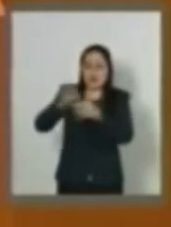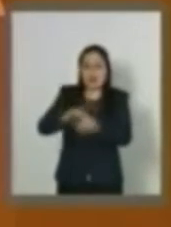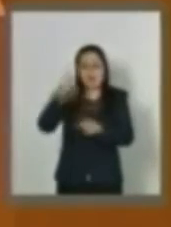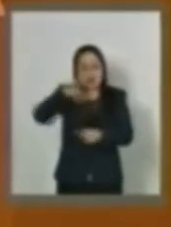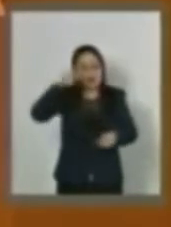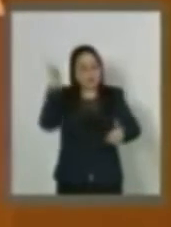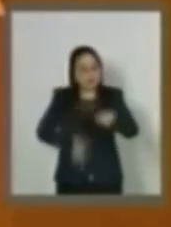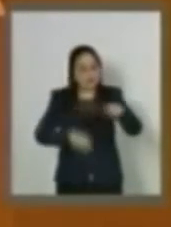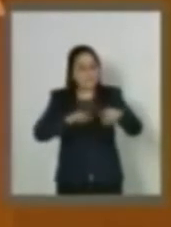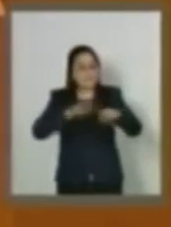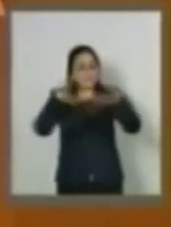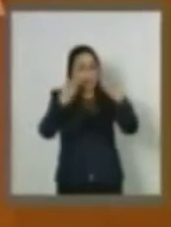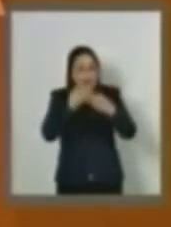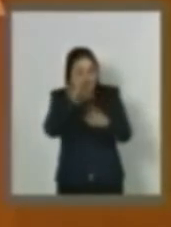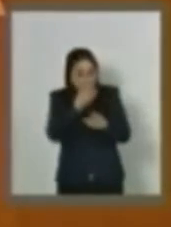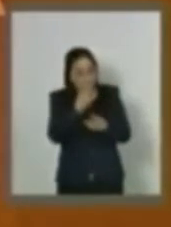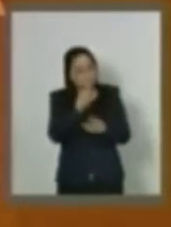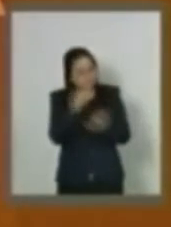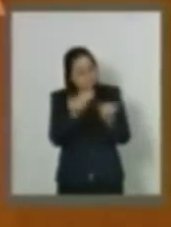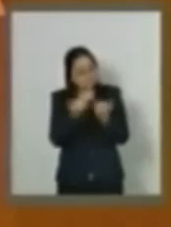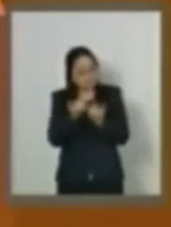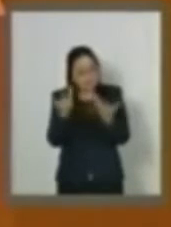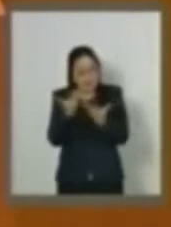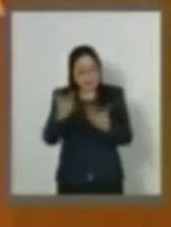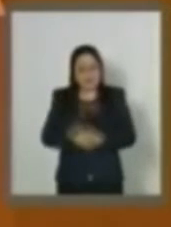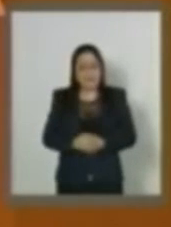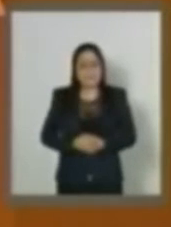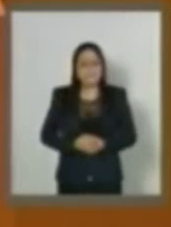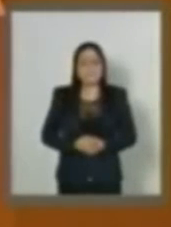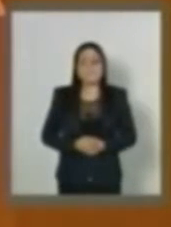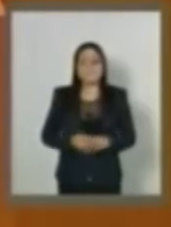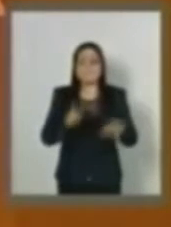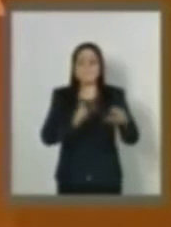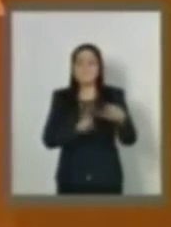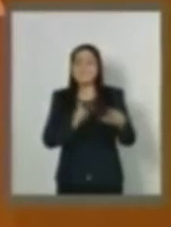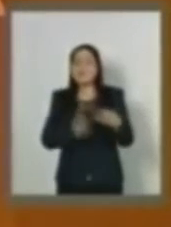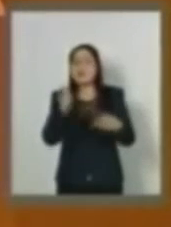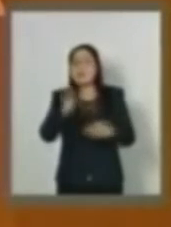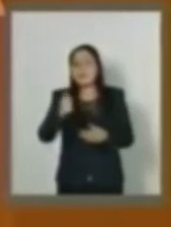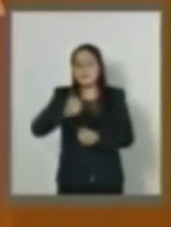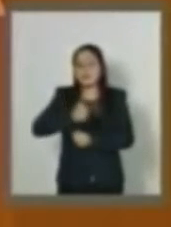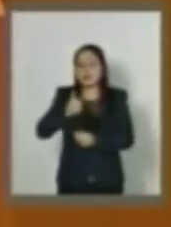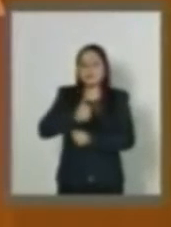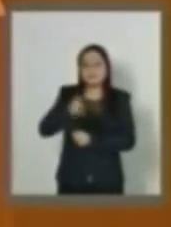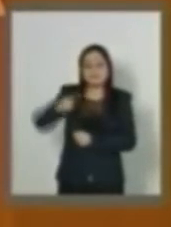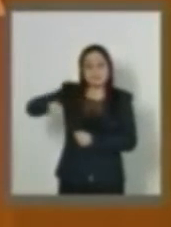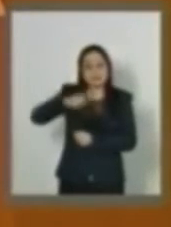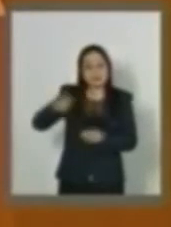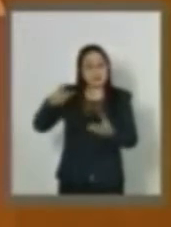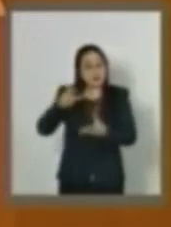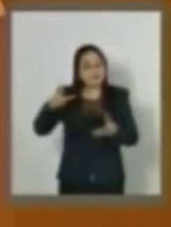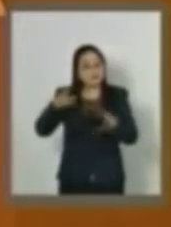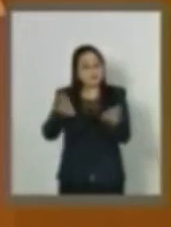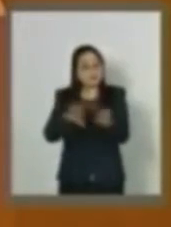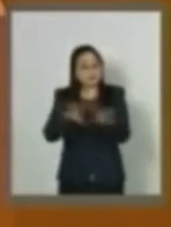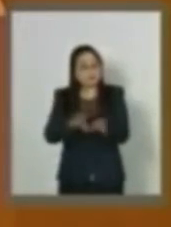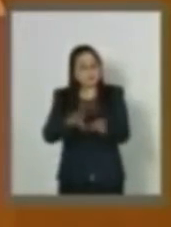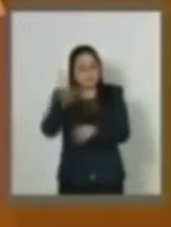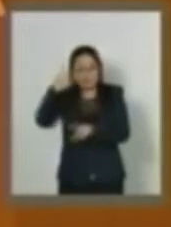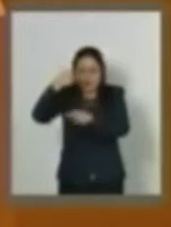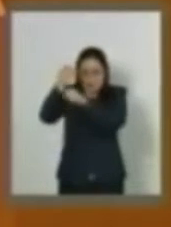poco exaltada, un poco alterada, le dijo incluso con manotazos que se encontraban ellos aquí, que no había falta de quórum, por lo que se tendría que